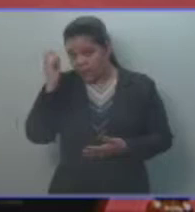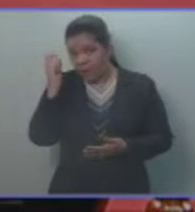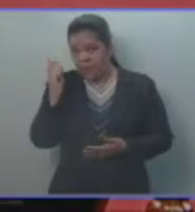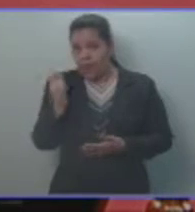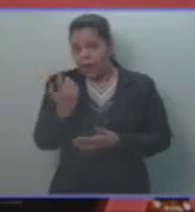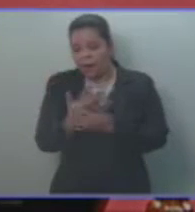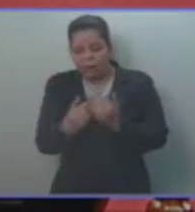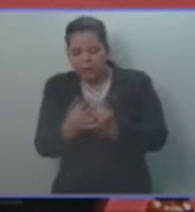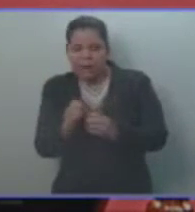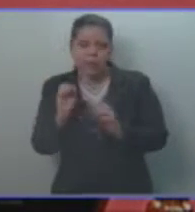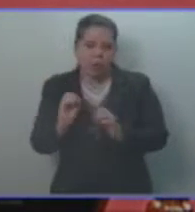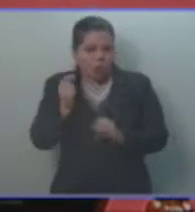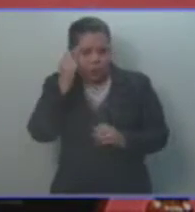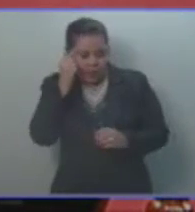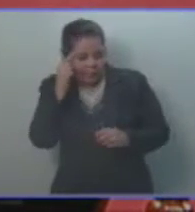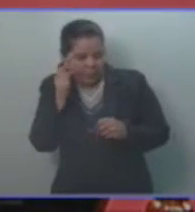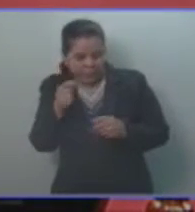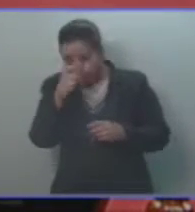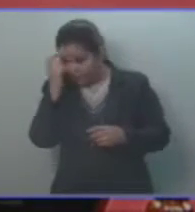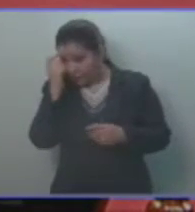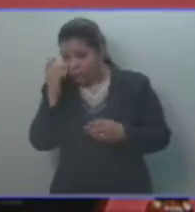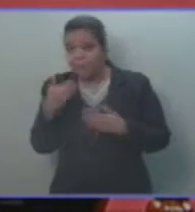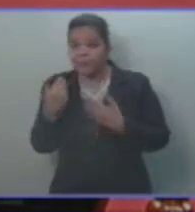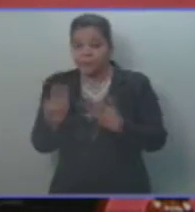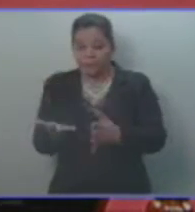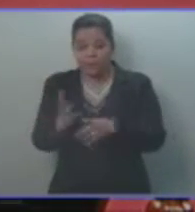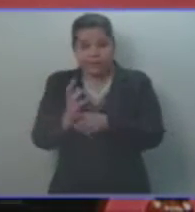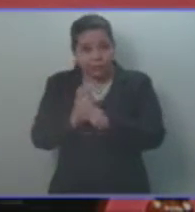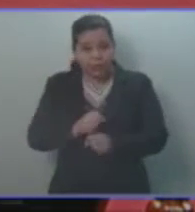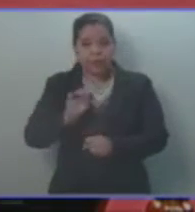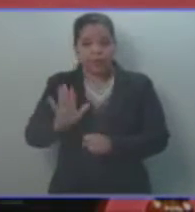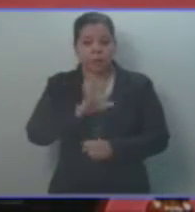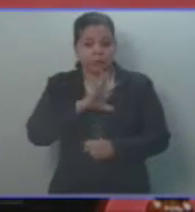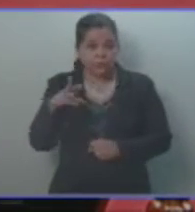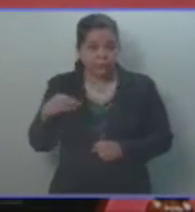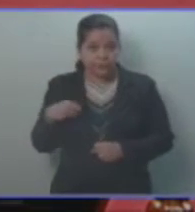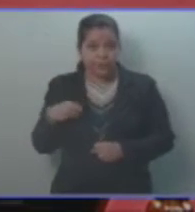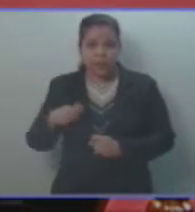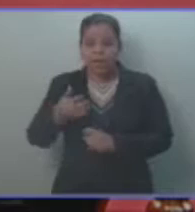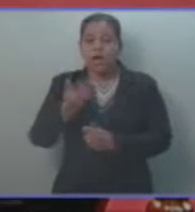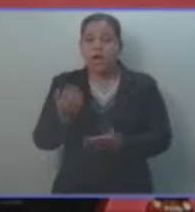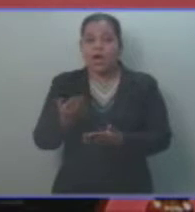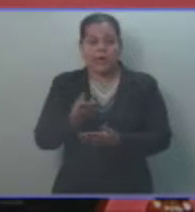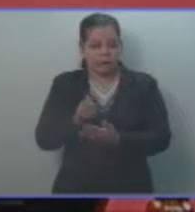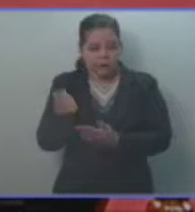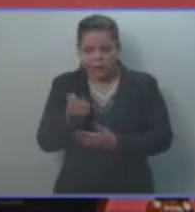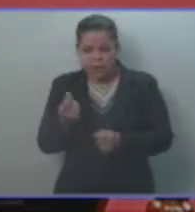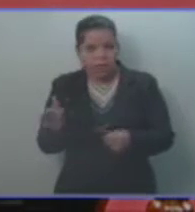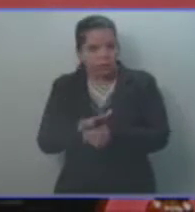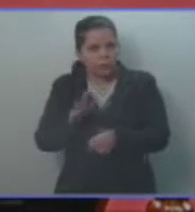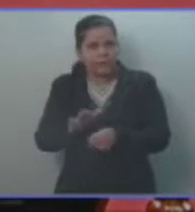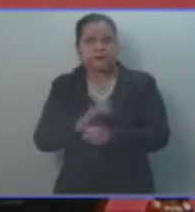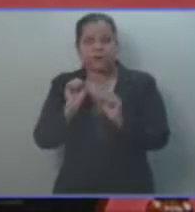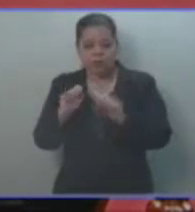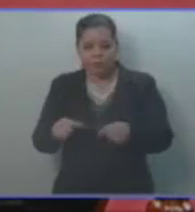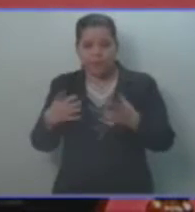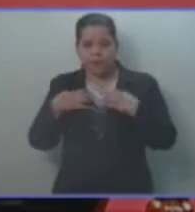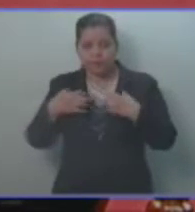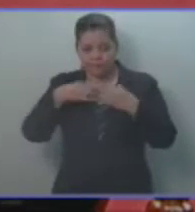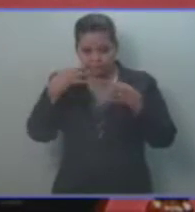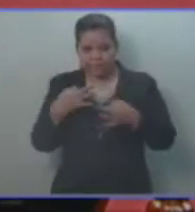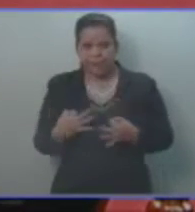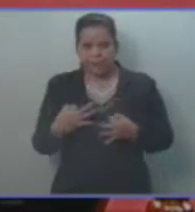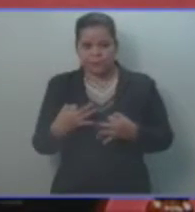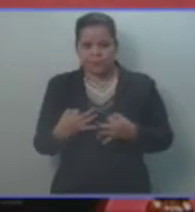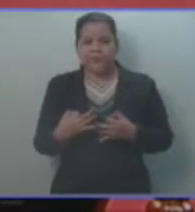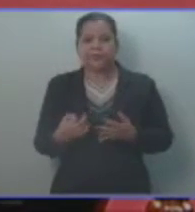intelectual, y para asegurar a él y a su familia las condiciones económicas de una existencia digna. De igual